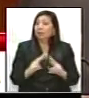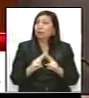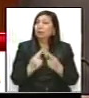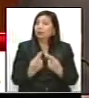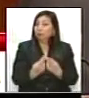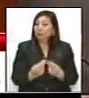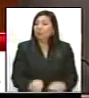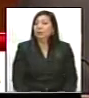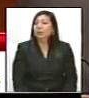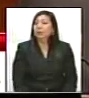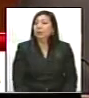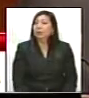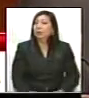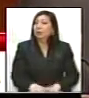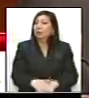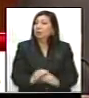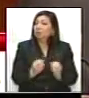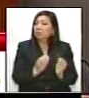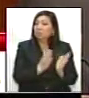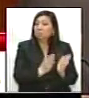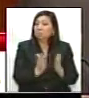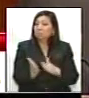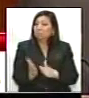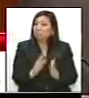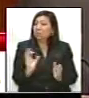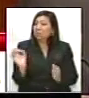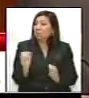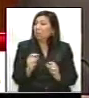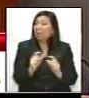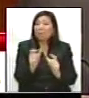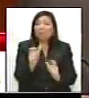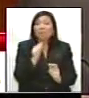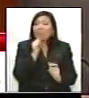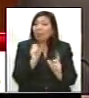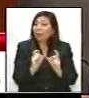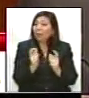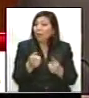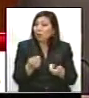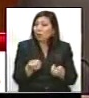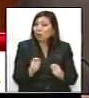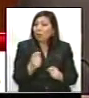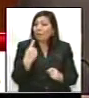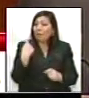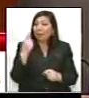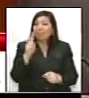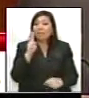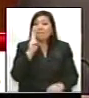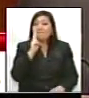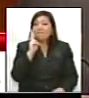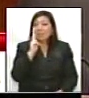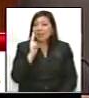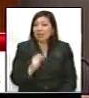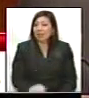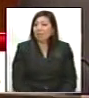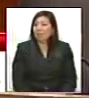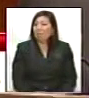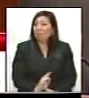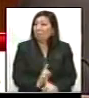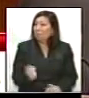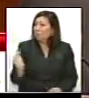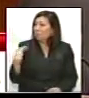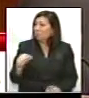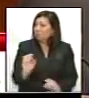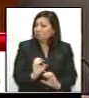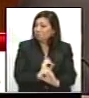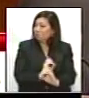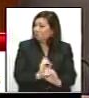que se está realizando en forma simultánea sin quórum sea suspendida para el día viernes tampoco están aquí